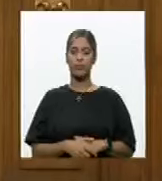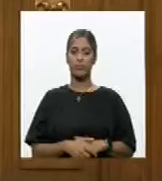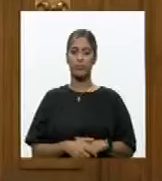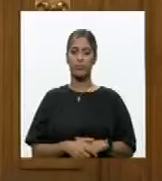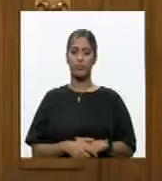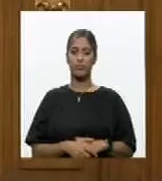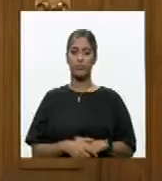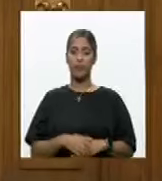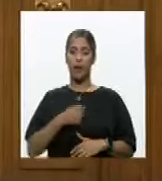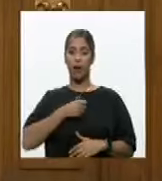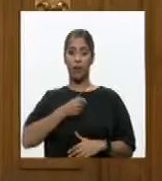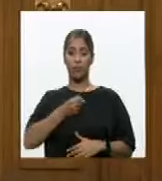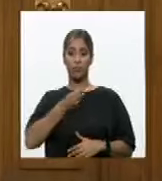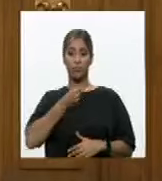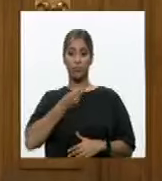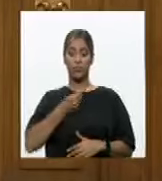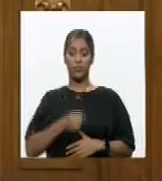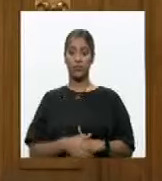la prensa